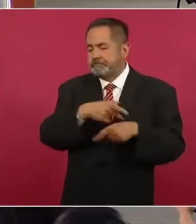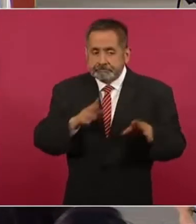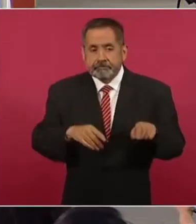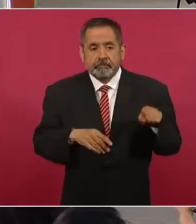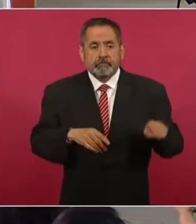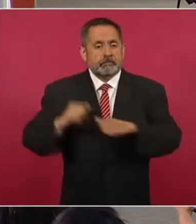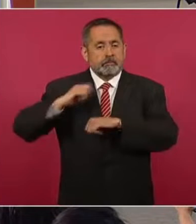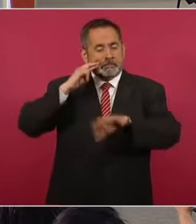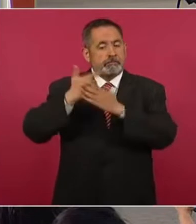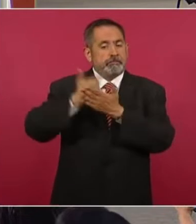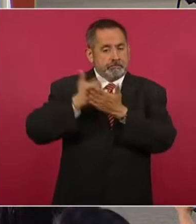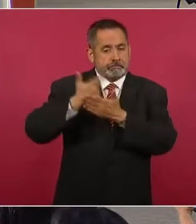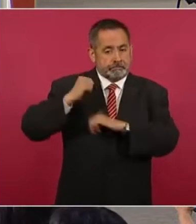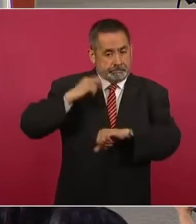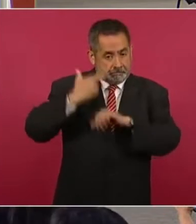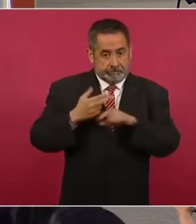el gerente,